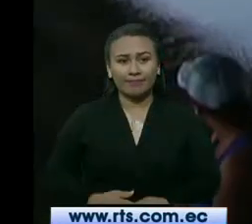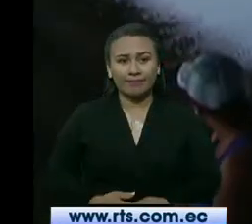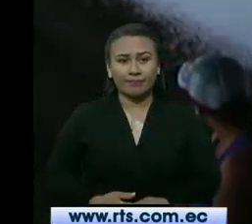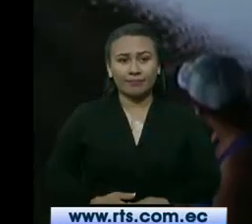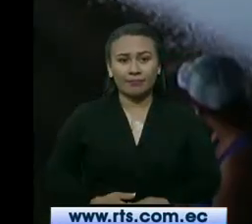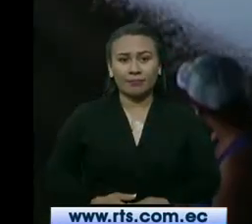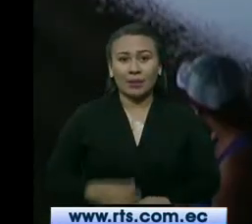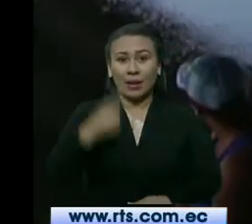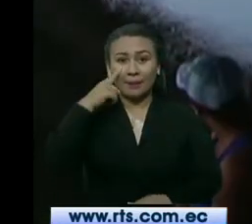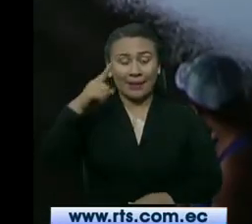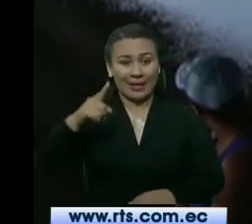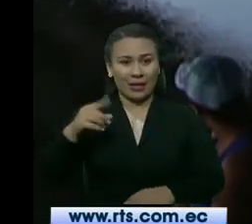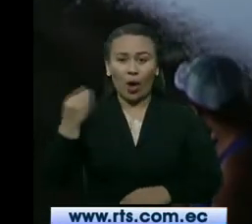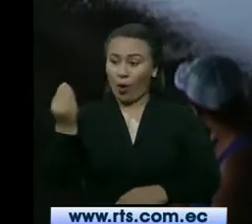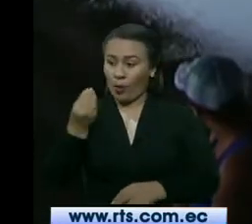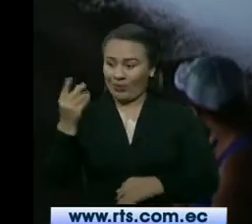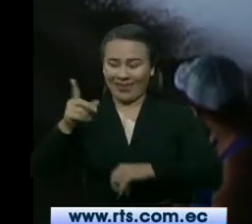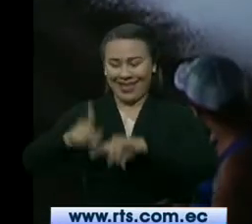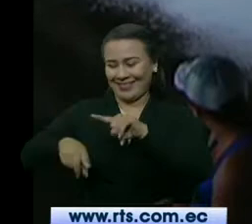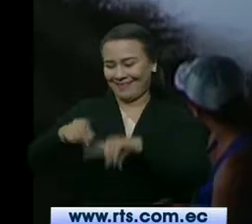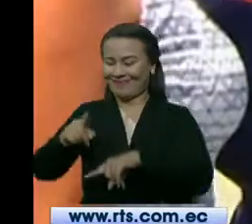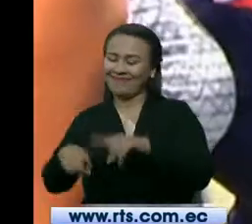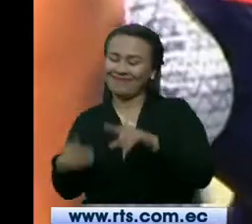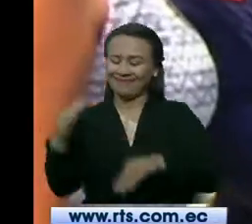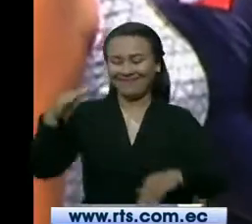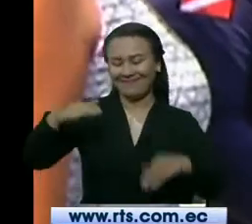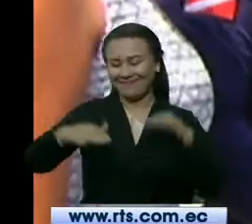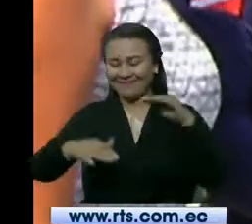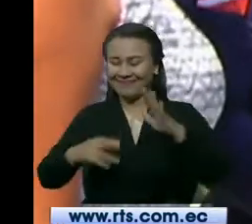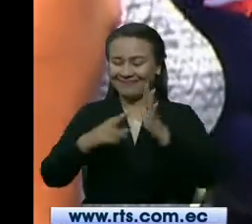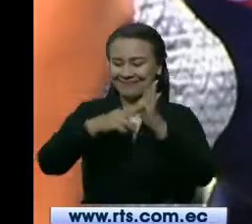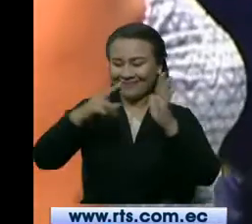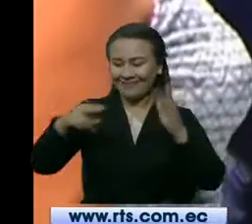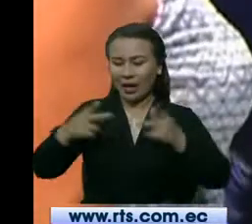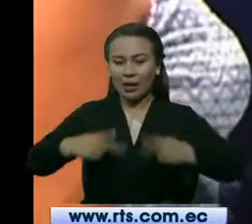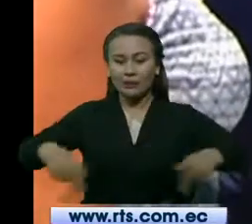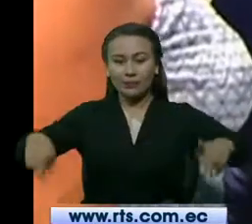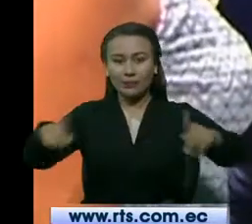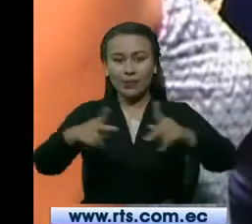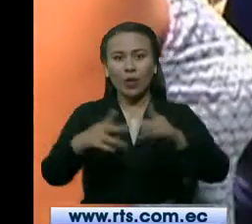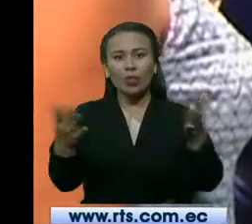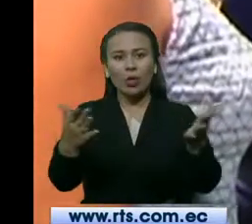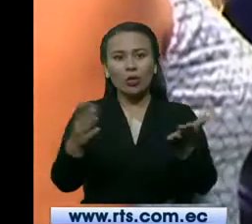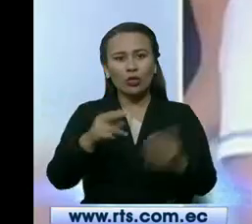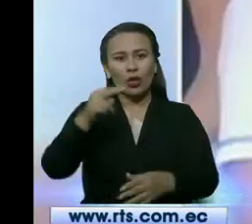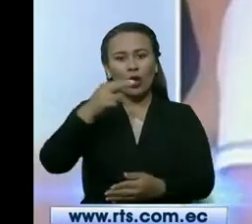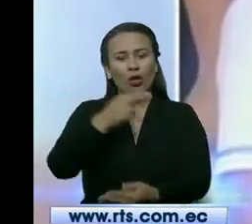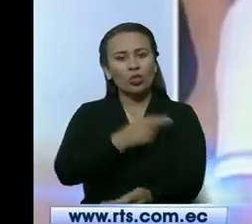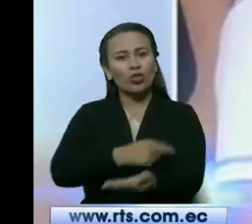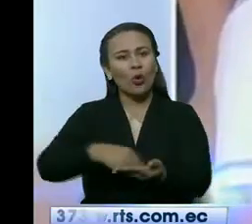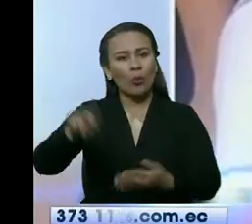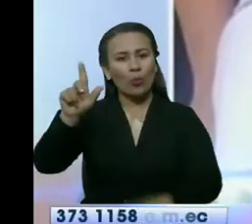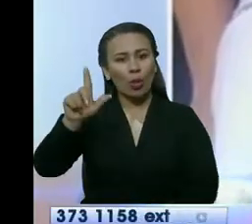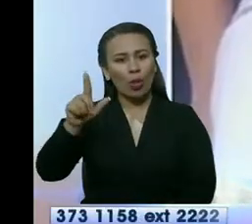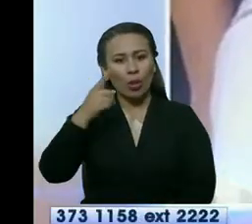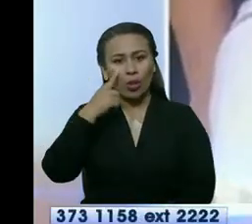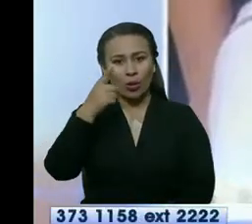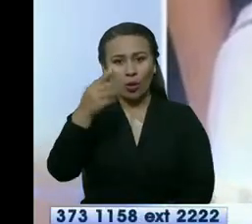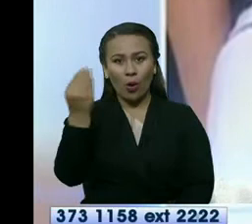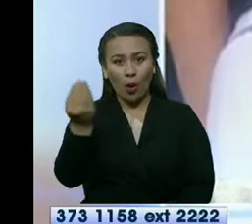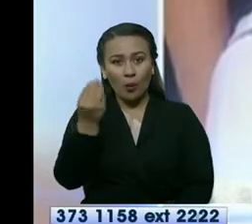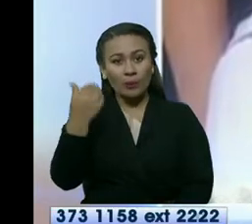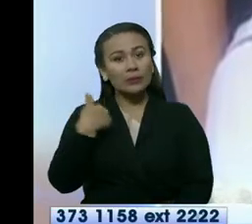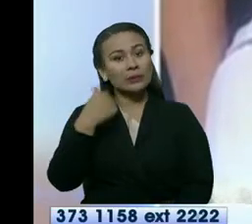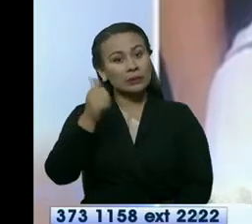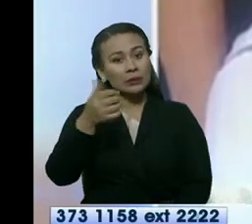Fue con unos amigos a bañarse al río Daule, a la altura del puente San José del Cantón Novol. Pero Bruno Alvarado, de